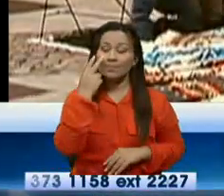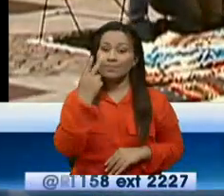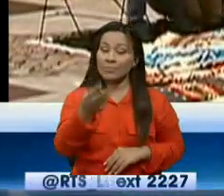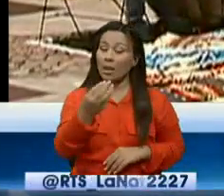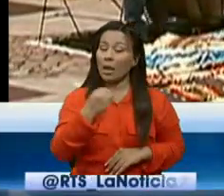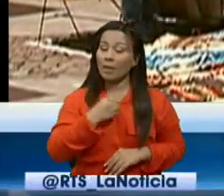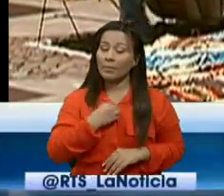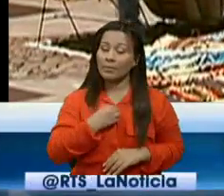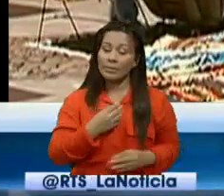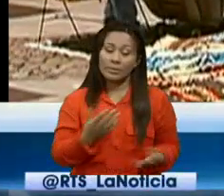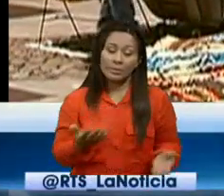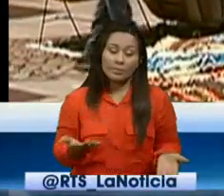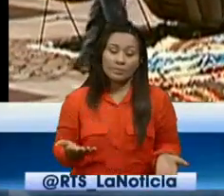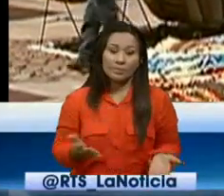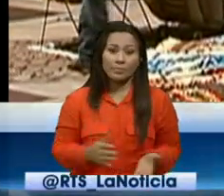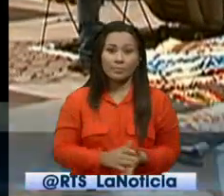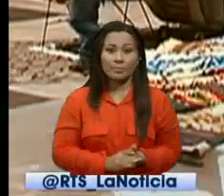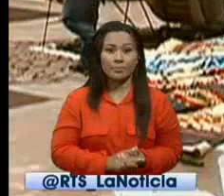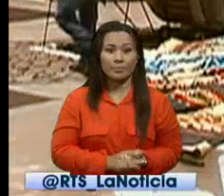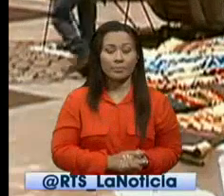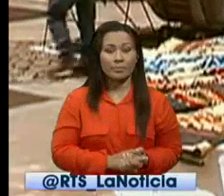Informó Héctor Romero.